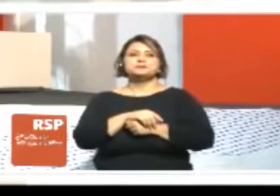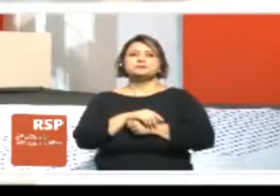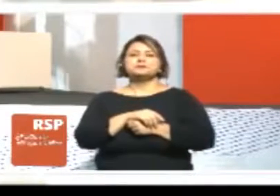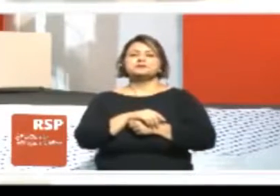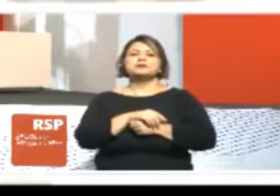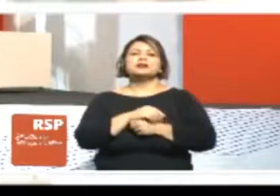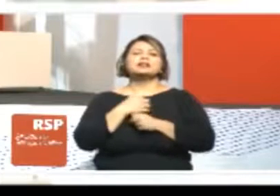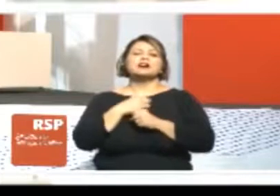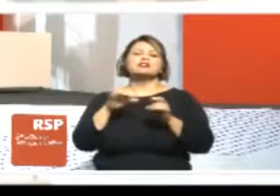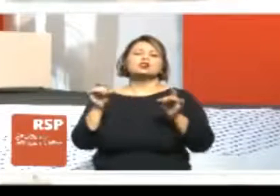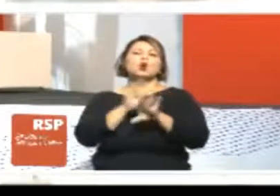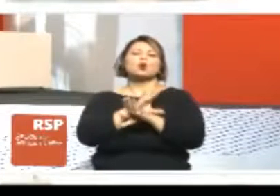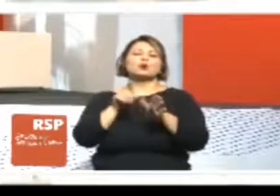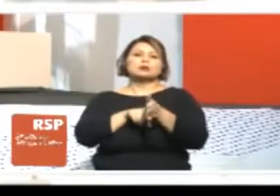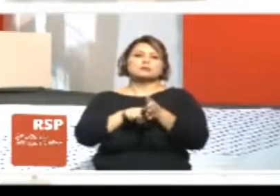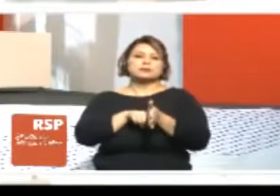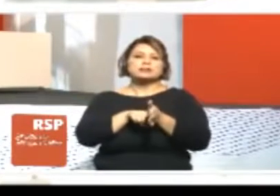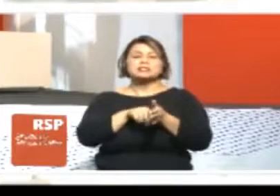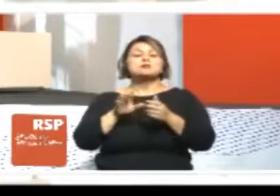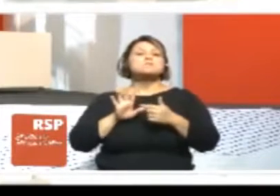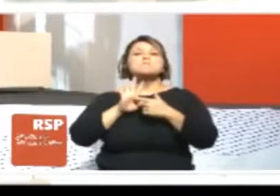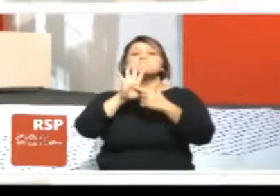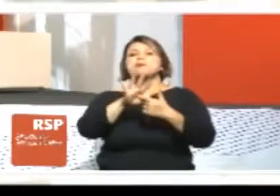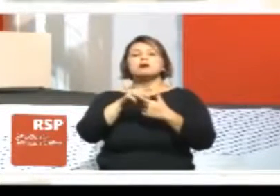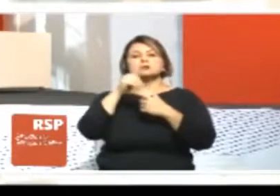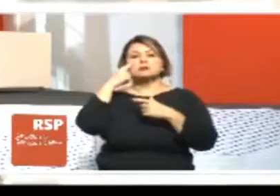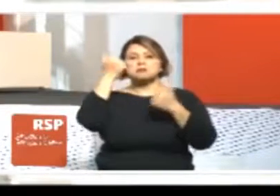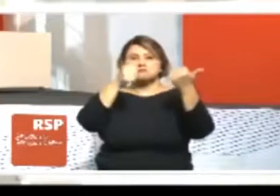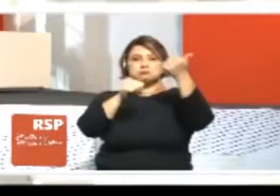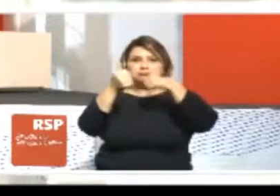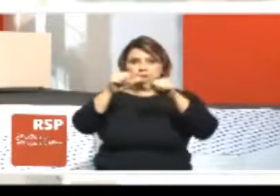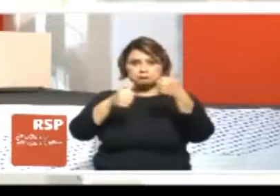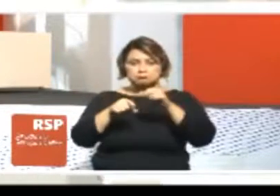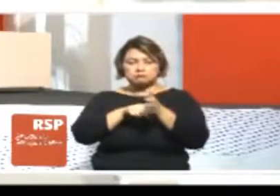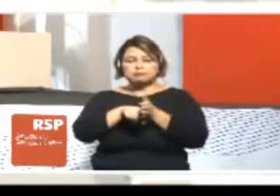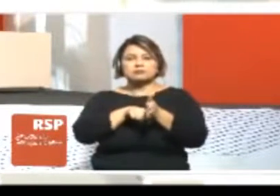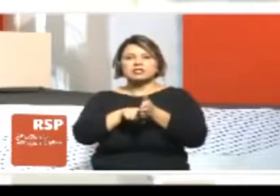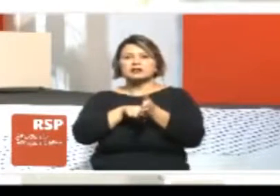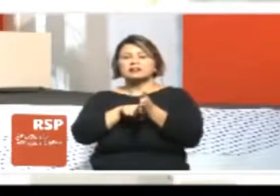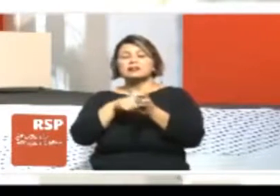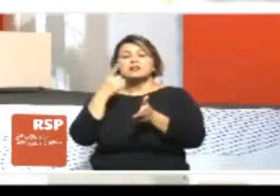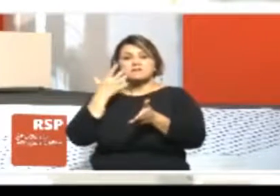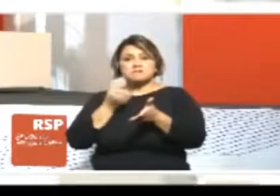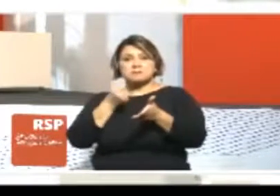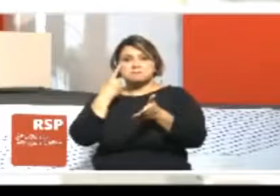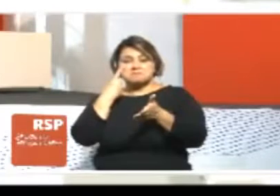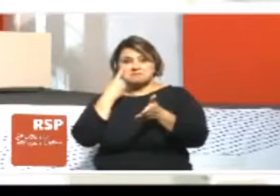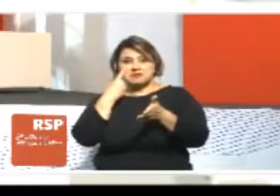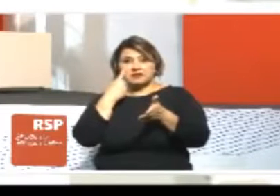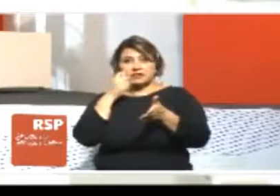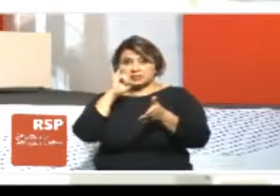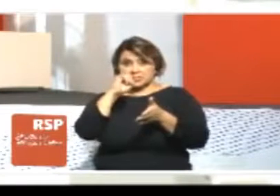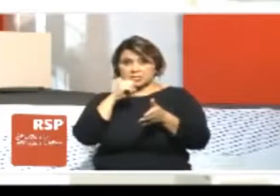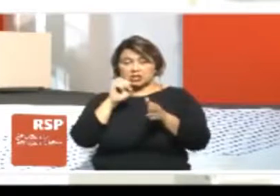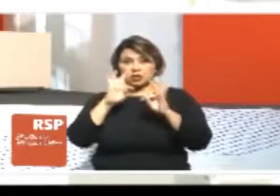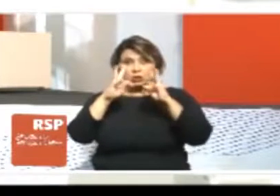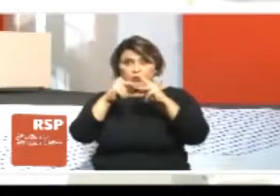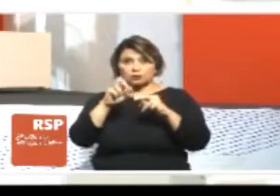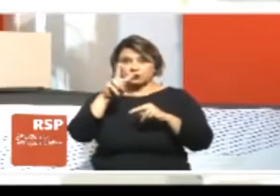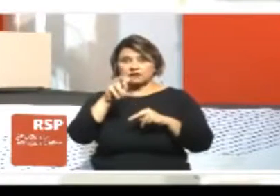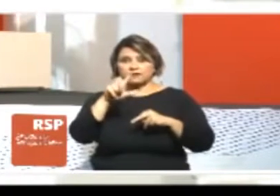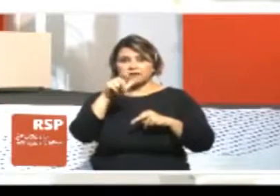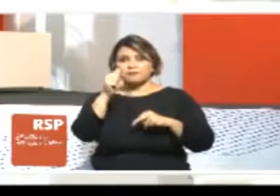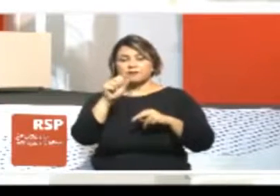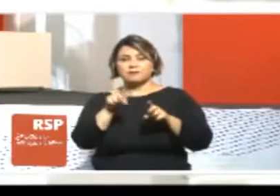¿Qué muestra entonces el análisis? Vamos a ver si en todos los puestos disponibles realmente identificaron